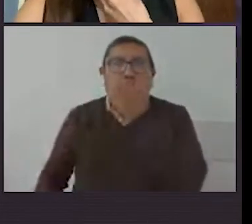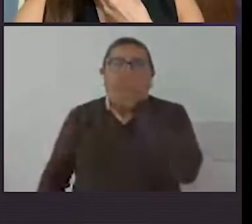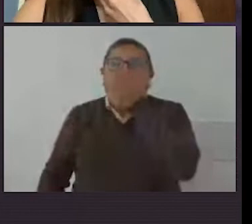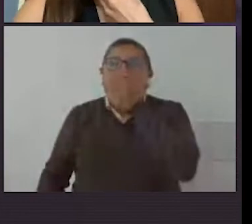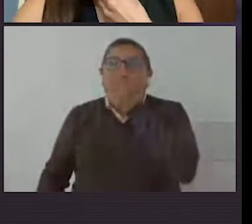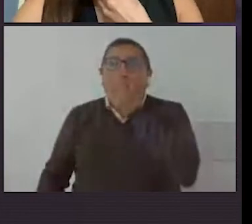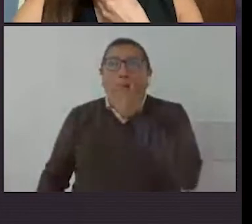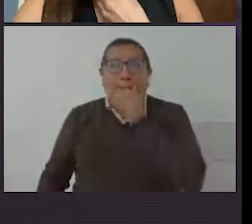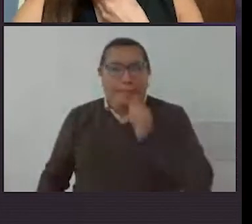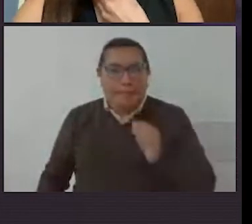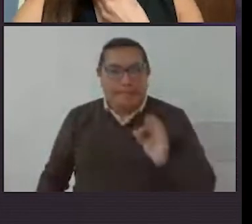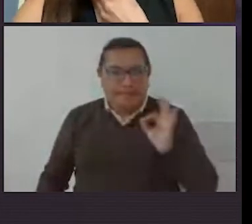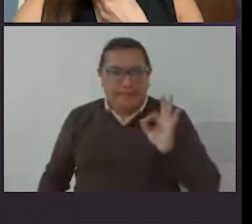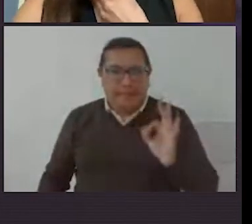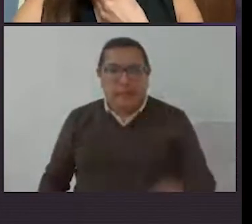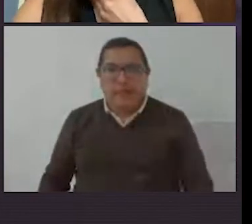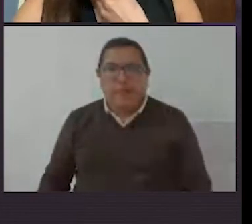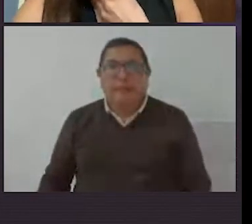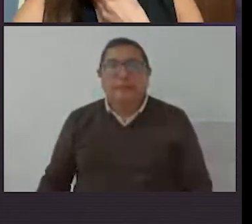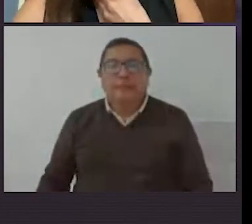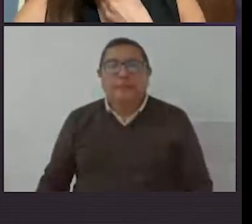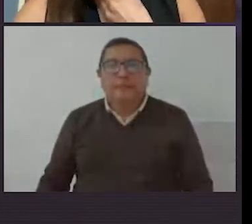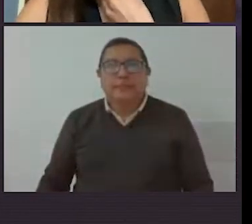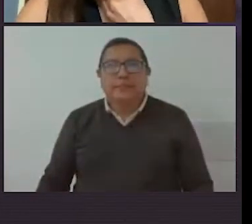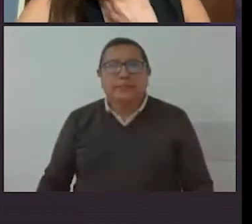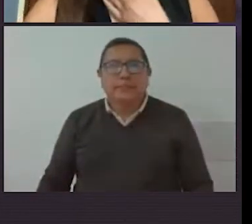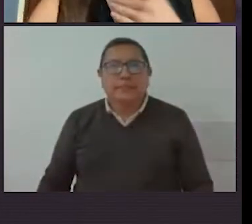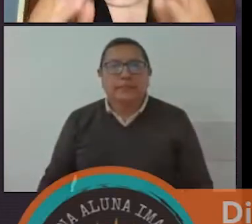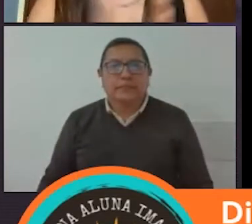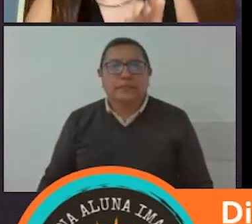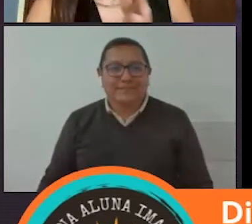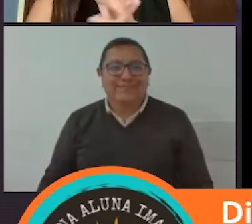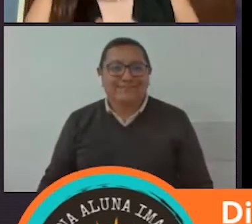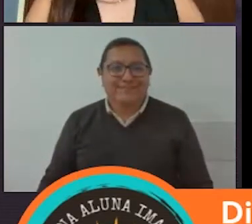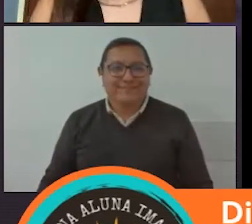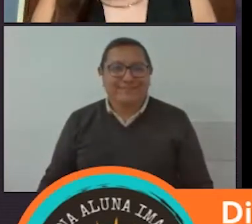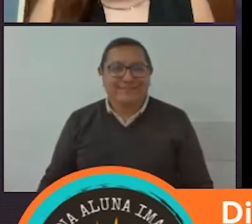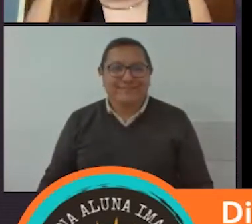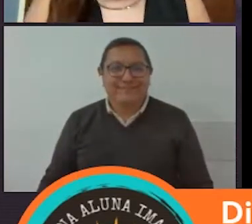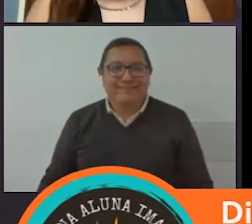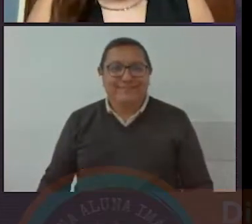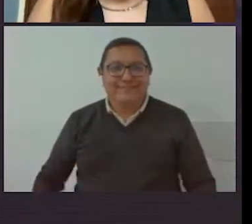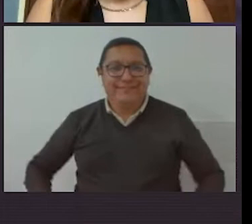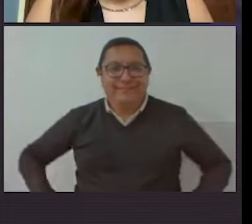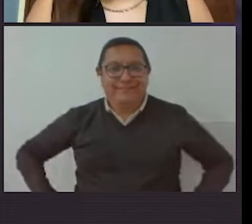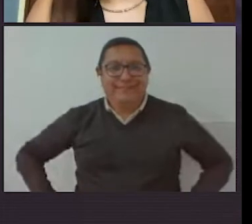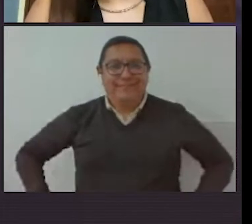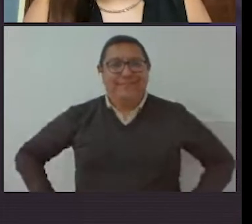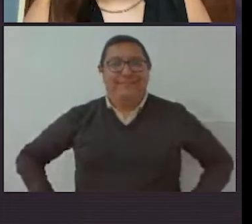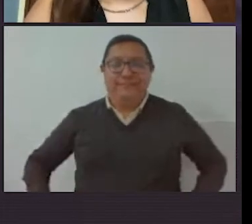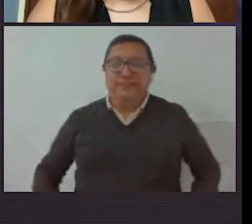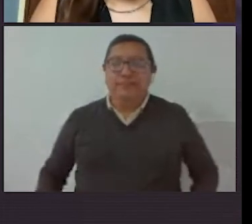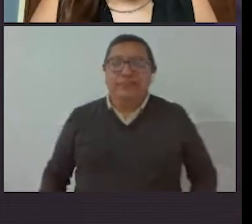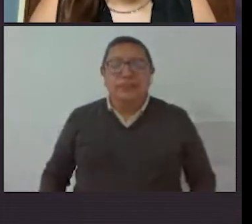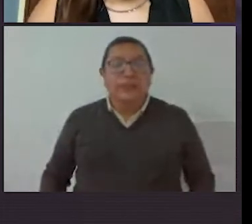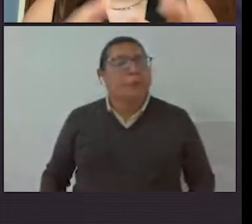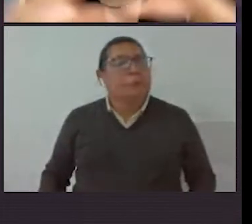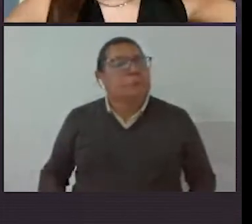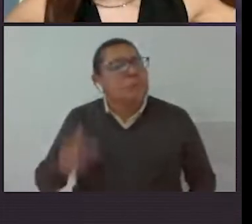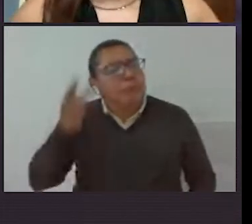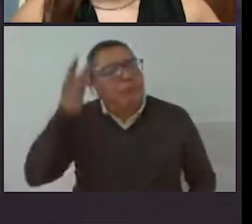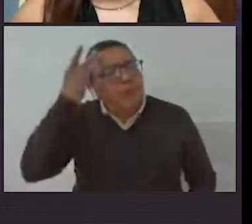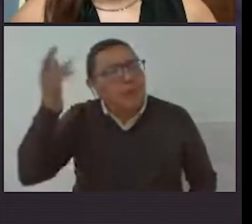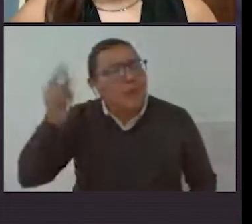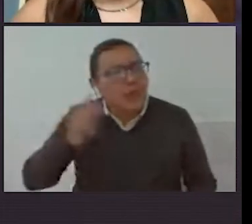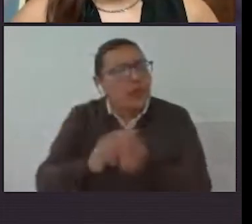gracias. Llegué más lejos a través de la pared. Excelente. Ok, ¿qué es lo que pasó? ¿Qué es lo que pasó con nuestra mente con